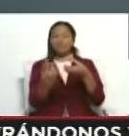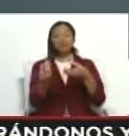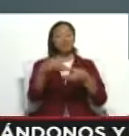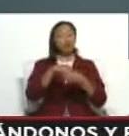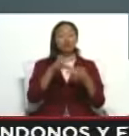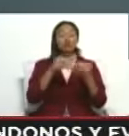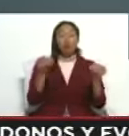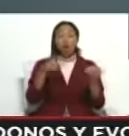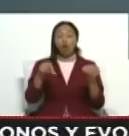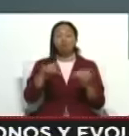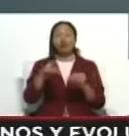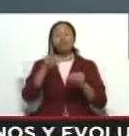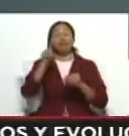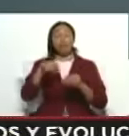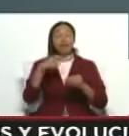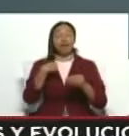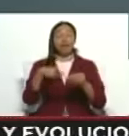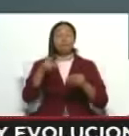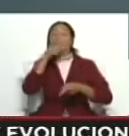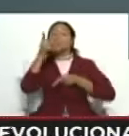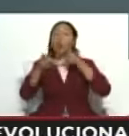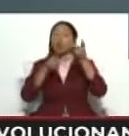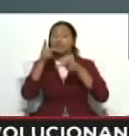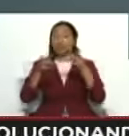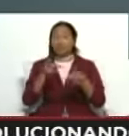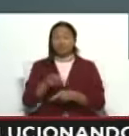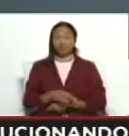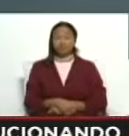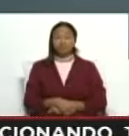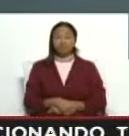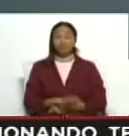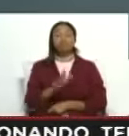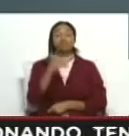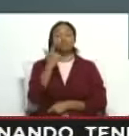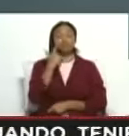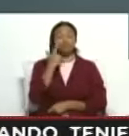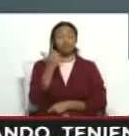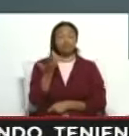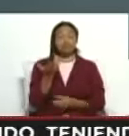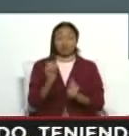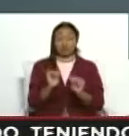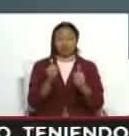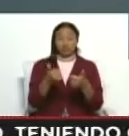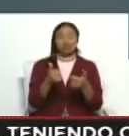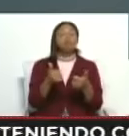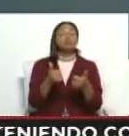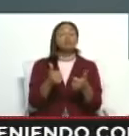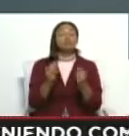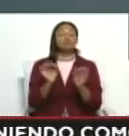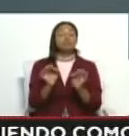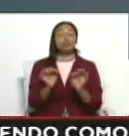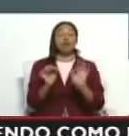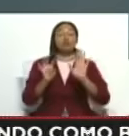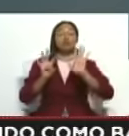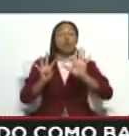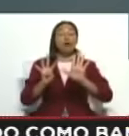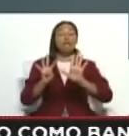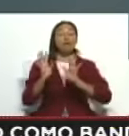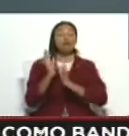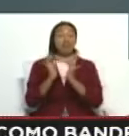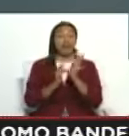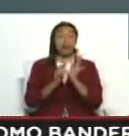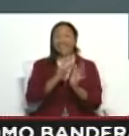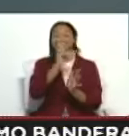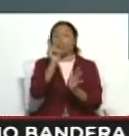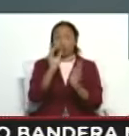Y obviamente, que así como, fíjate, se comienza el 9 de abril esta segunda